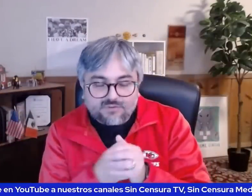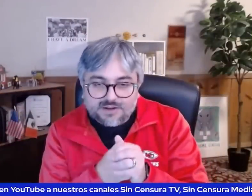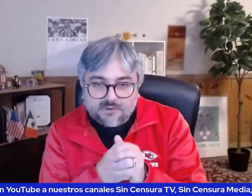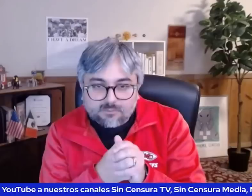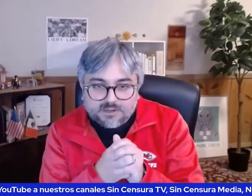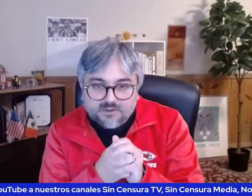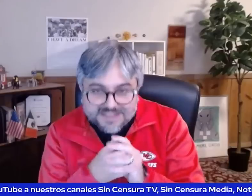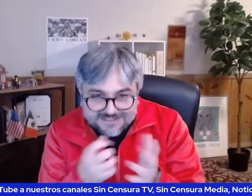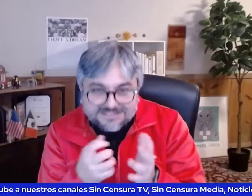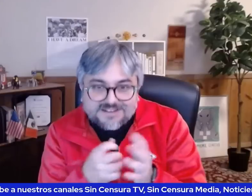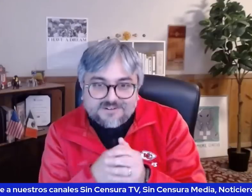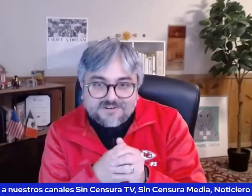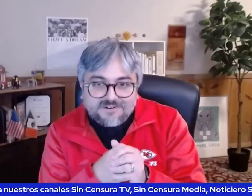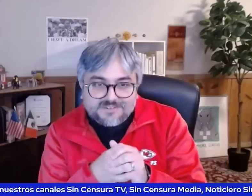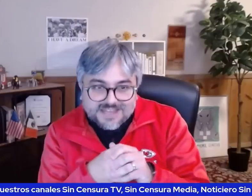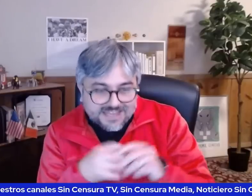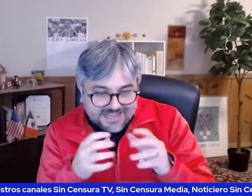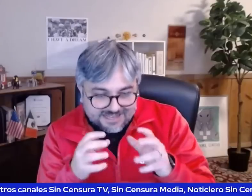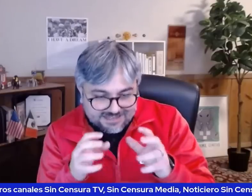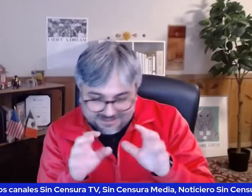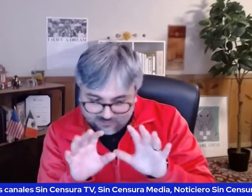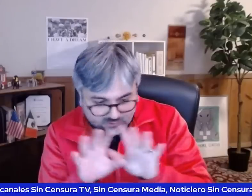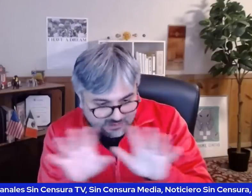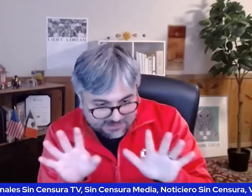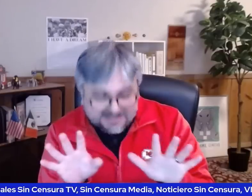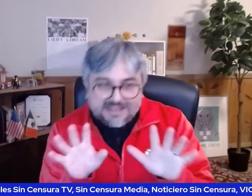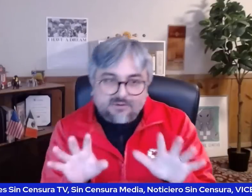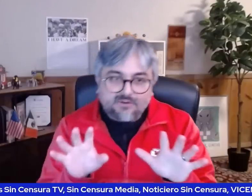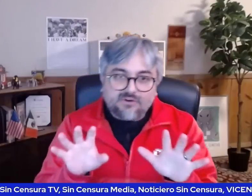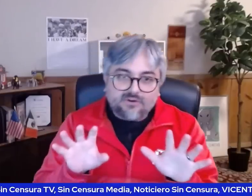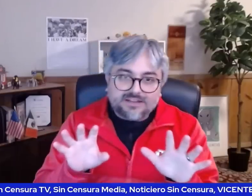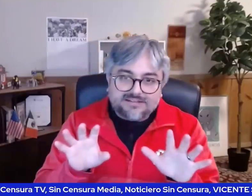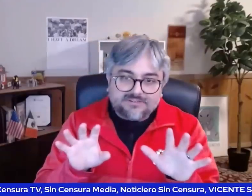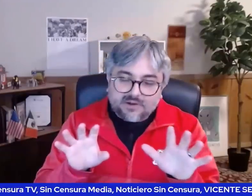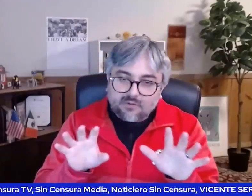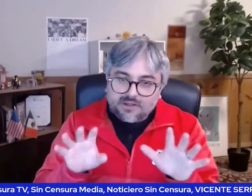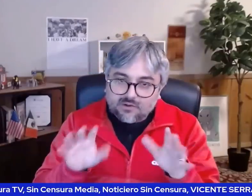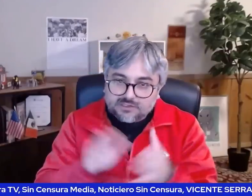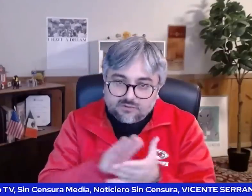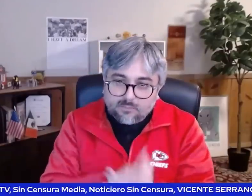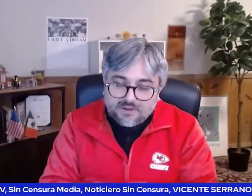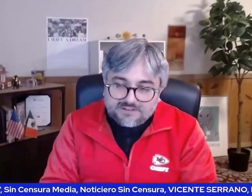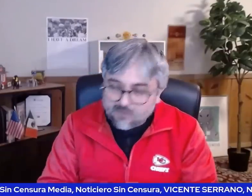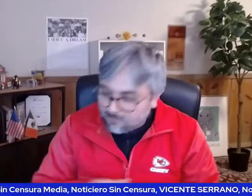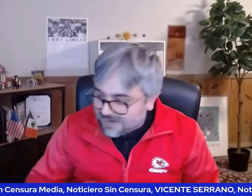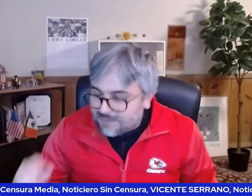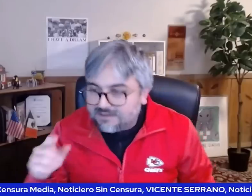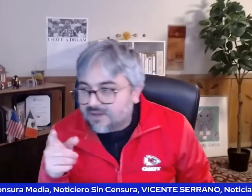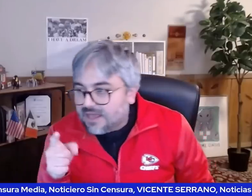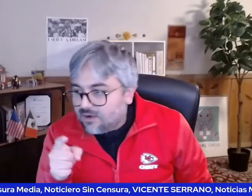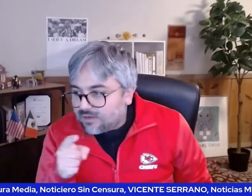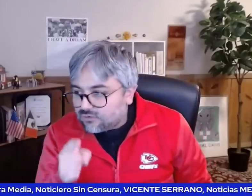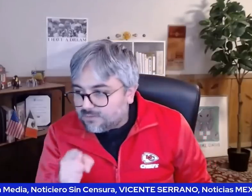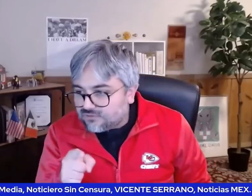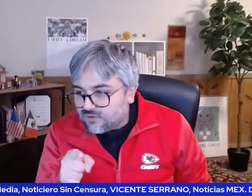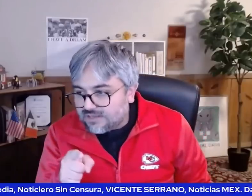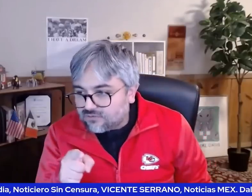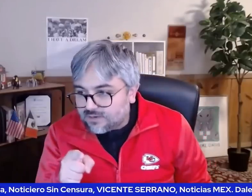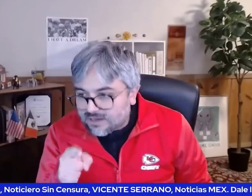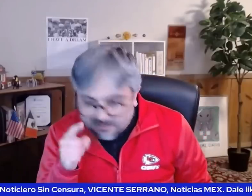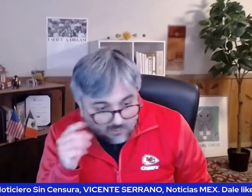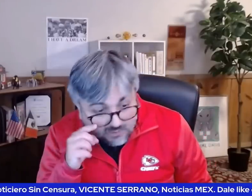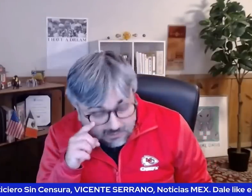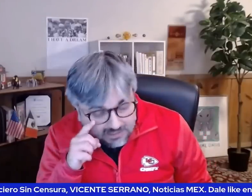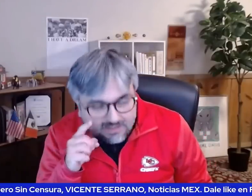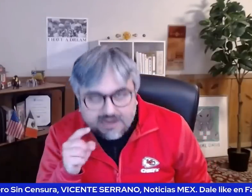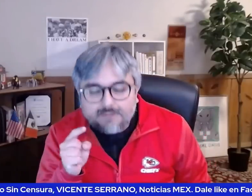fallas en cuanto al rigor periodístico, ¿no? O sea, estoy totalmente de acuerdo con lo que dice Zoe Robledo, los datos no pueden ser comparables. Lo que tú mencionas